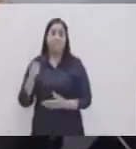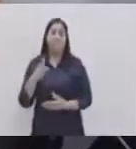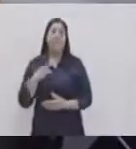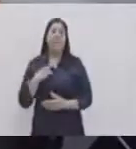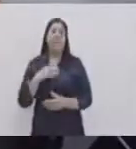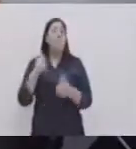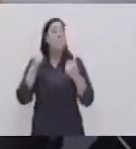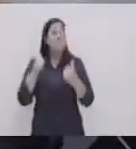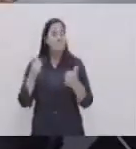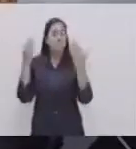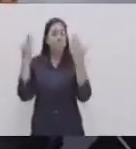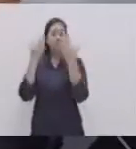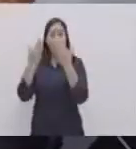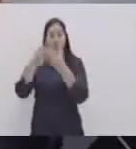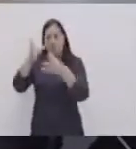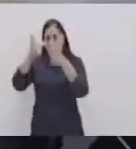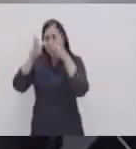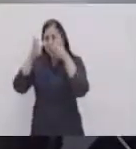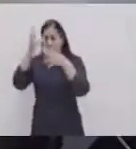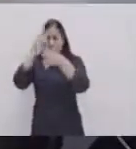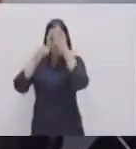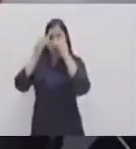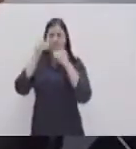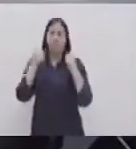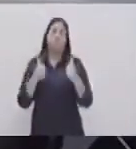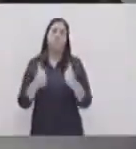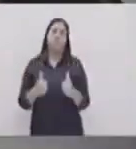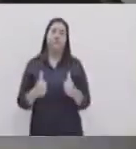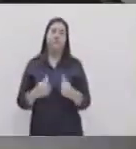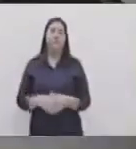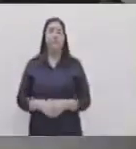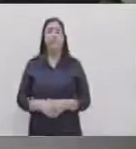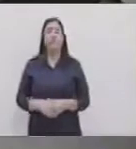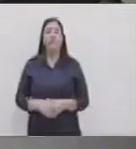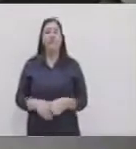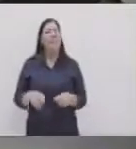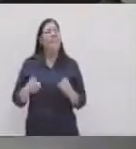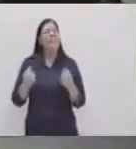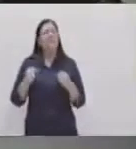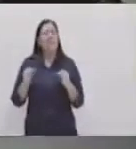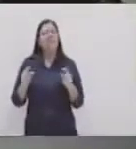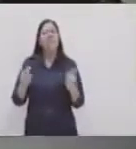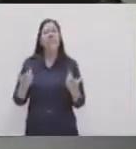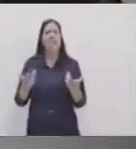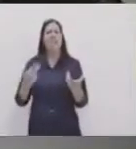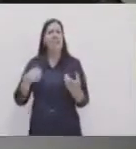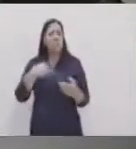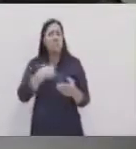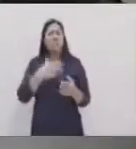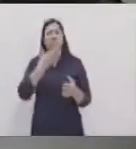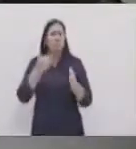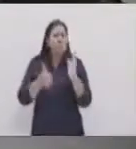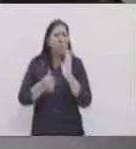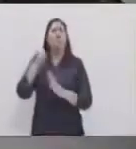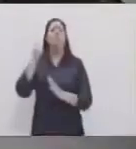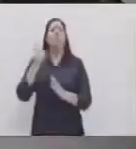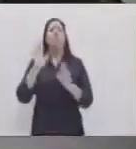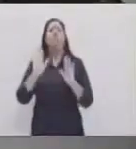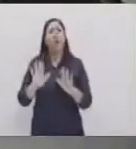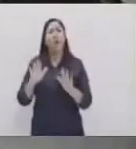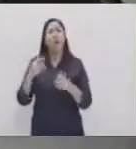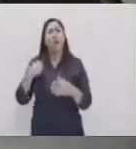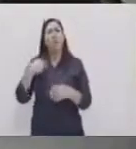buen rendimiento en el centro educativo y con todos nuestros hijos. ¿Y qué podemos hacer nosotros para mejorar nuestro hábito del